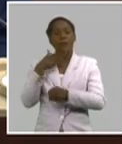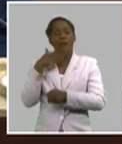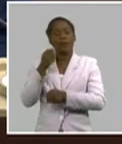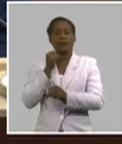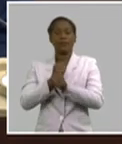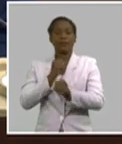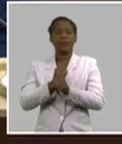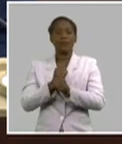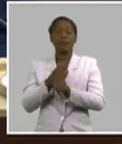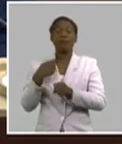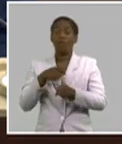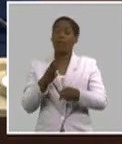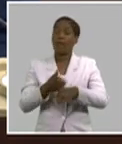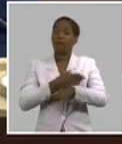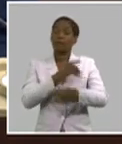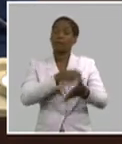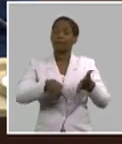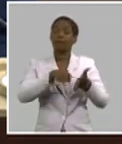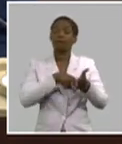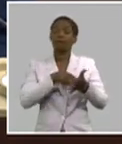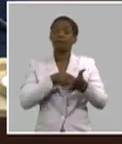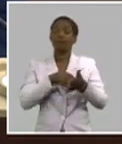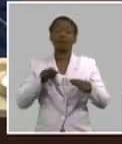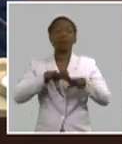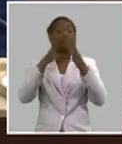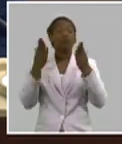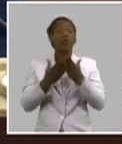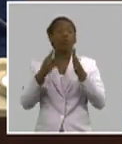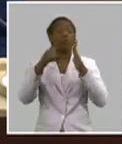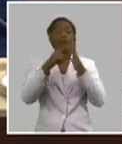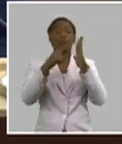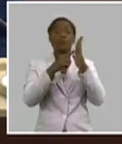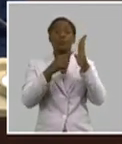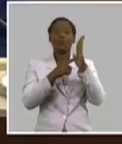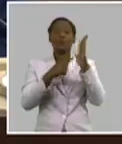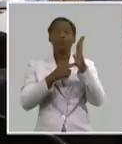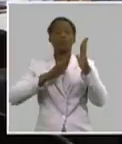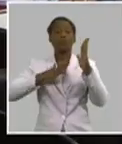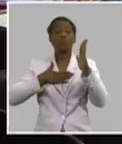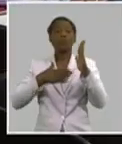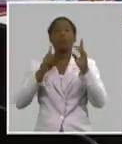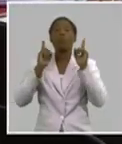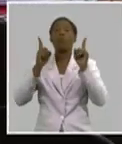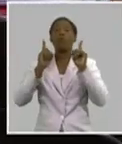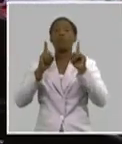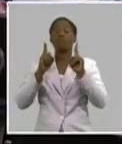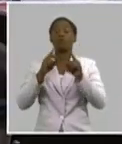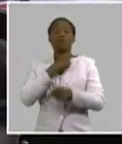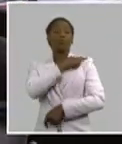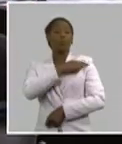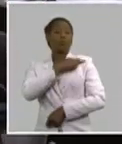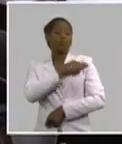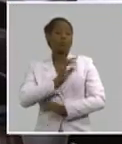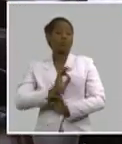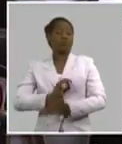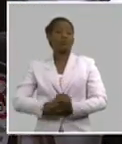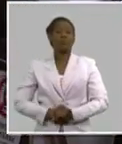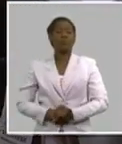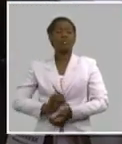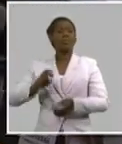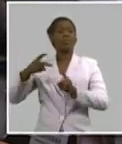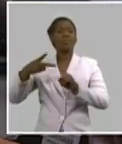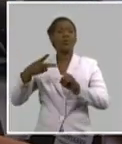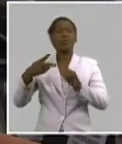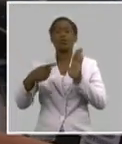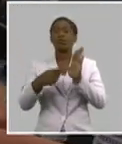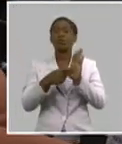Entonces, la planificación, y hay que planificarlo todo lo que lleva implícito la política de cuadros. ¿Cuál es otro proceso? El proceso de selección de los